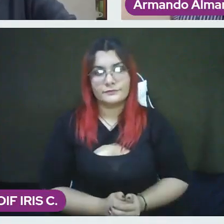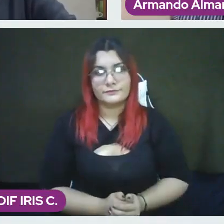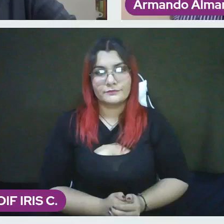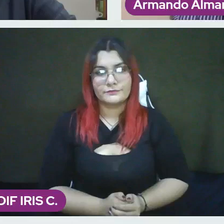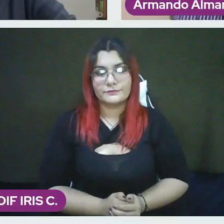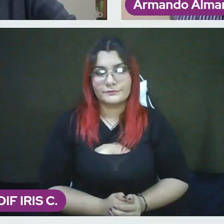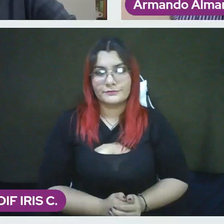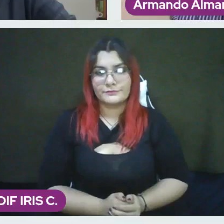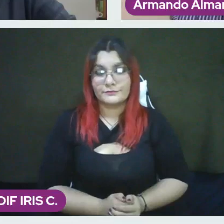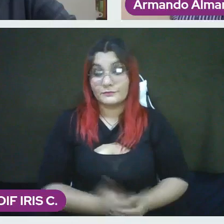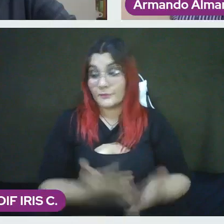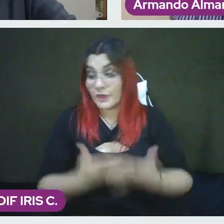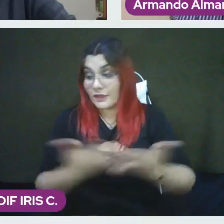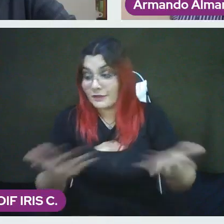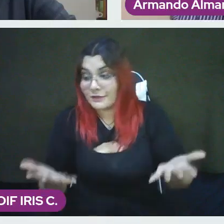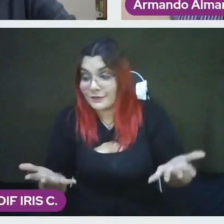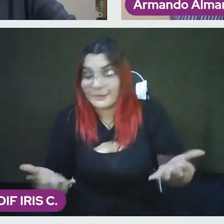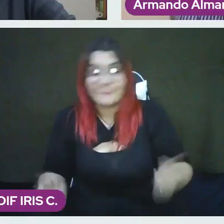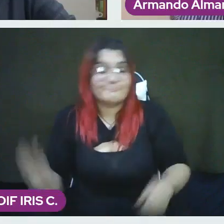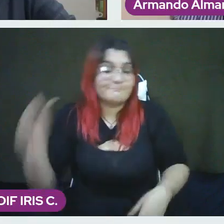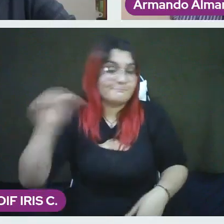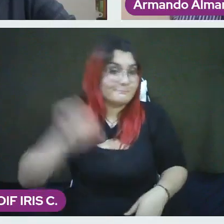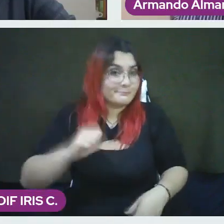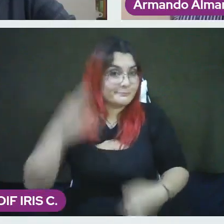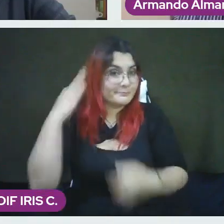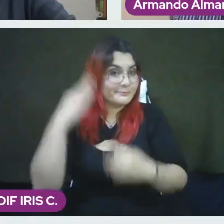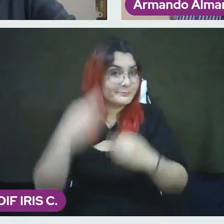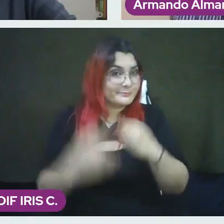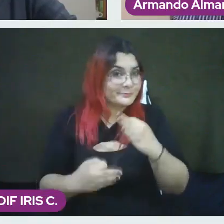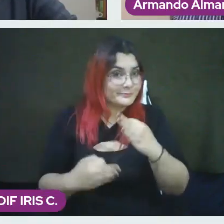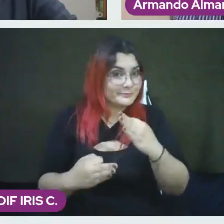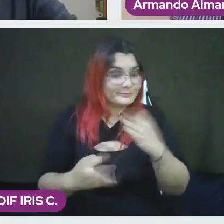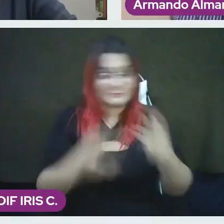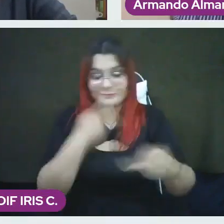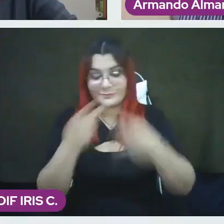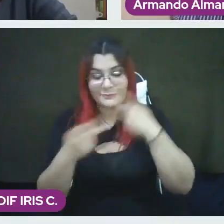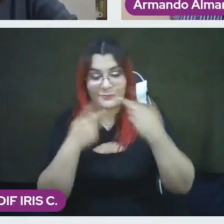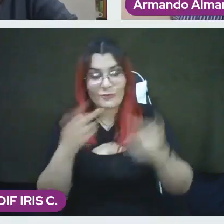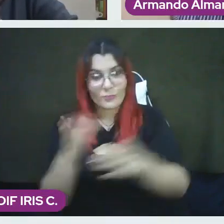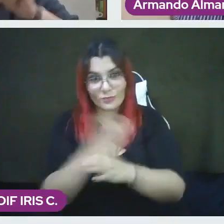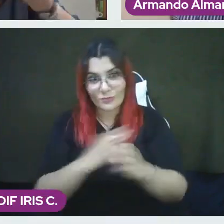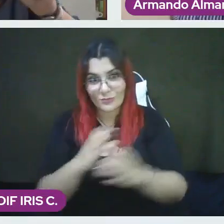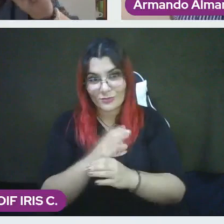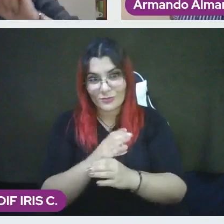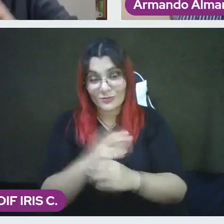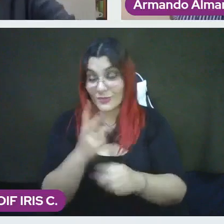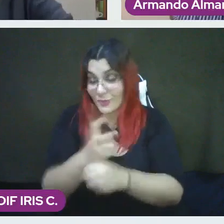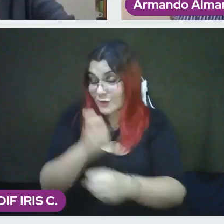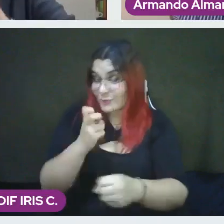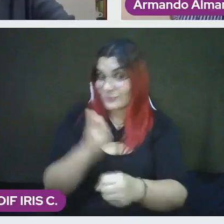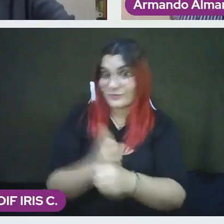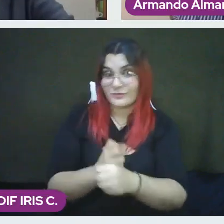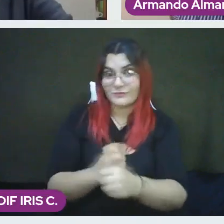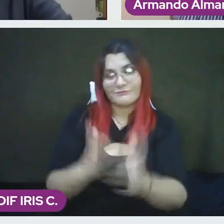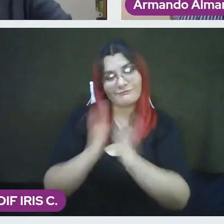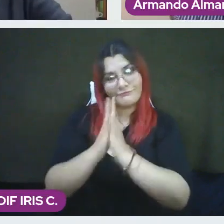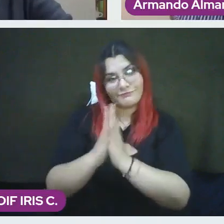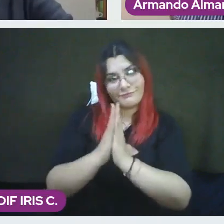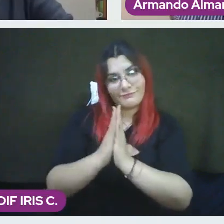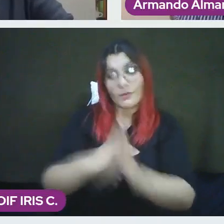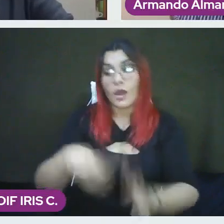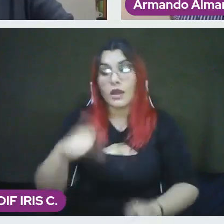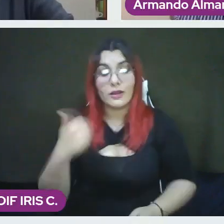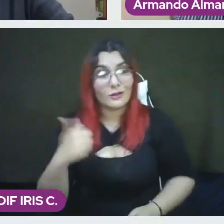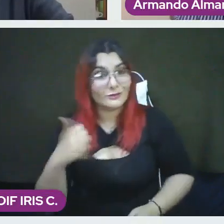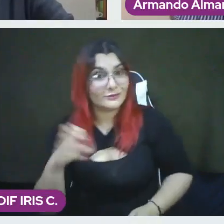así llegamos al final de otra maravillosa Charlas de Café. Quiero invitarlos y agendar, por favor, 11 de